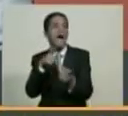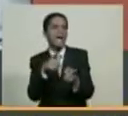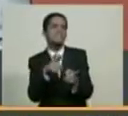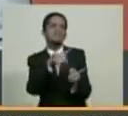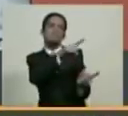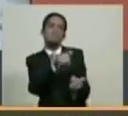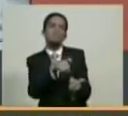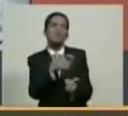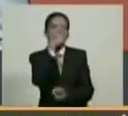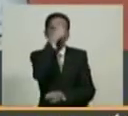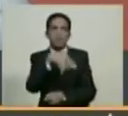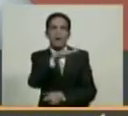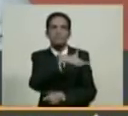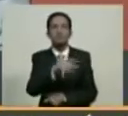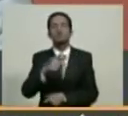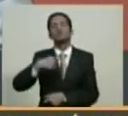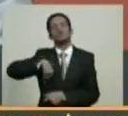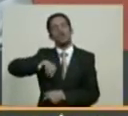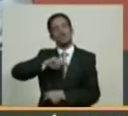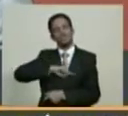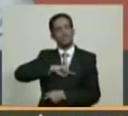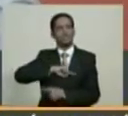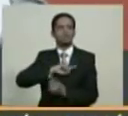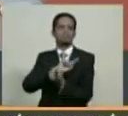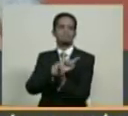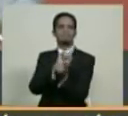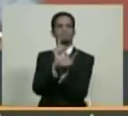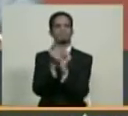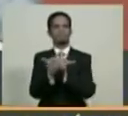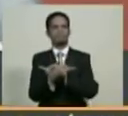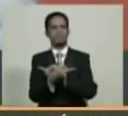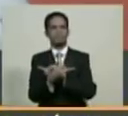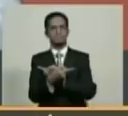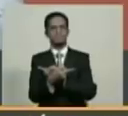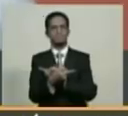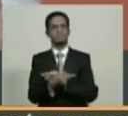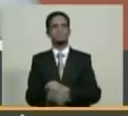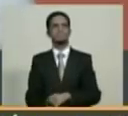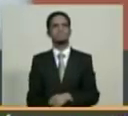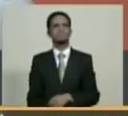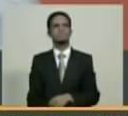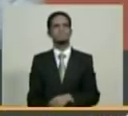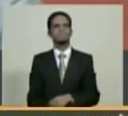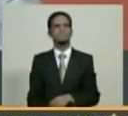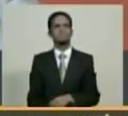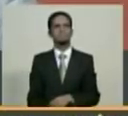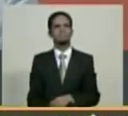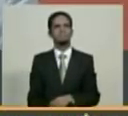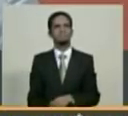Nicolás Maduro, estamos haciendo todo lo contrario. Países que, por cierto, son muy cercanos acá,